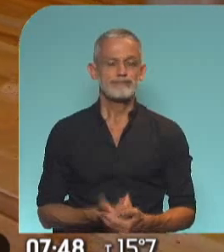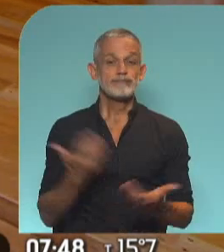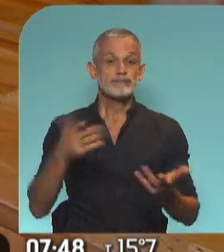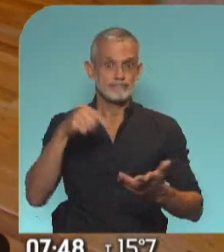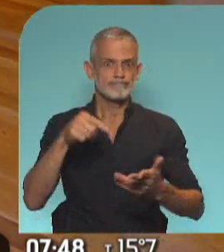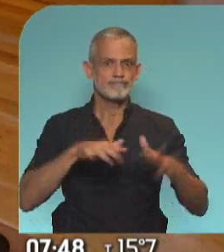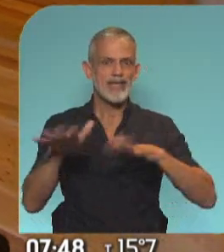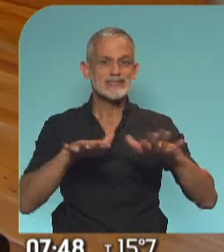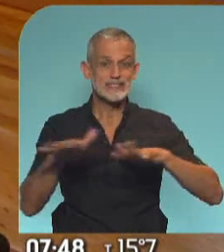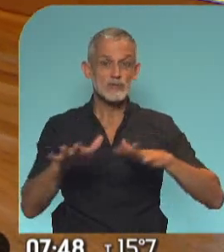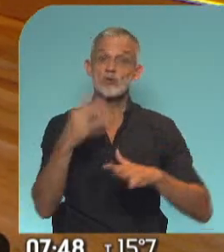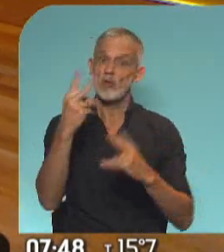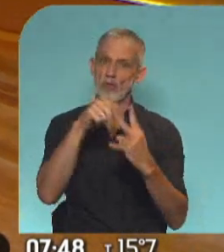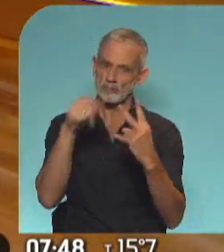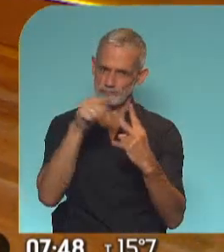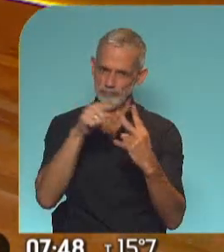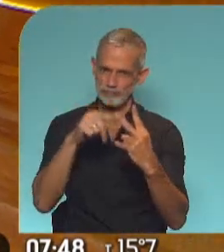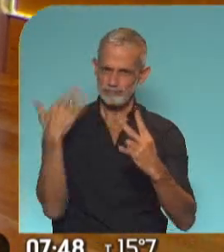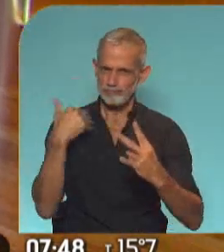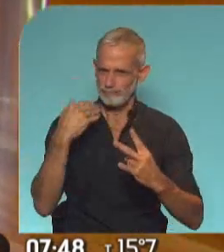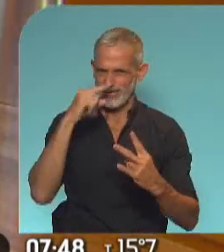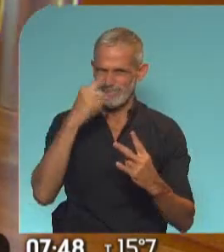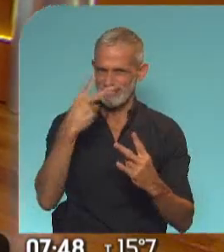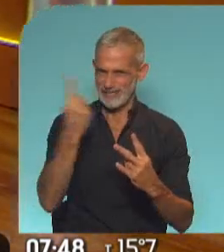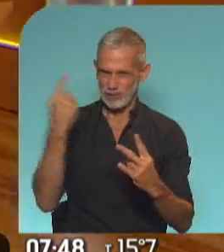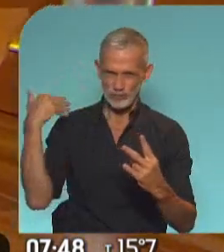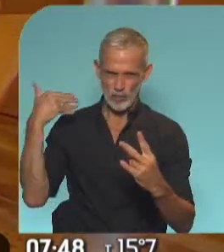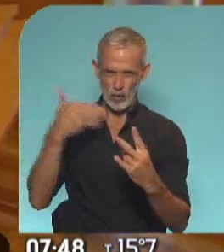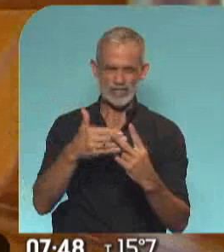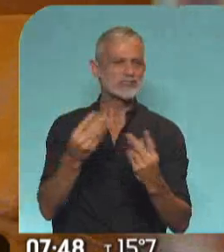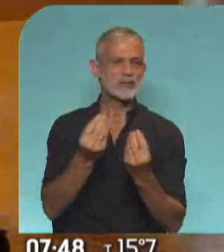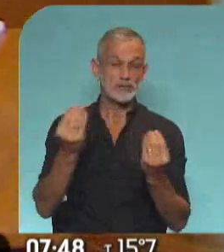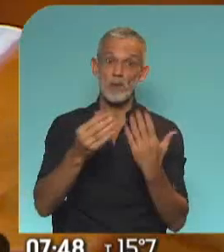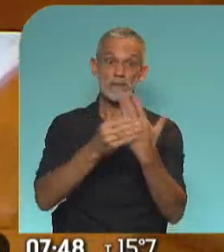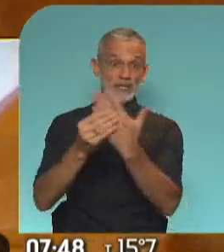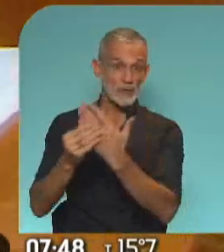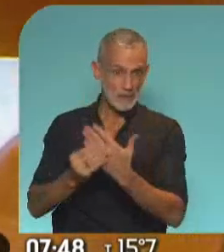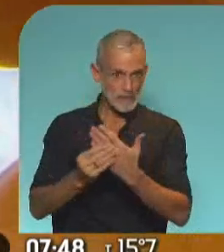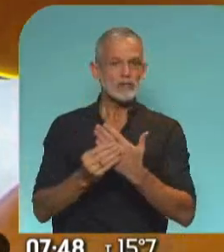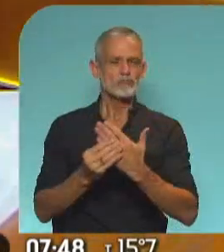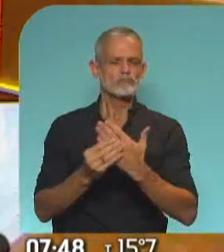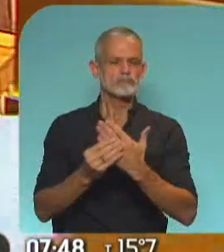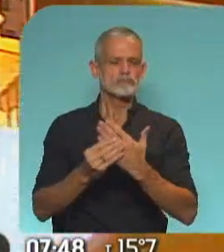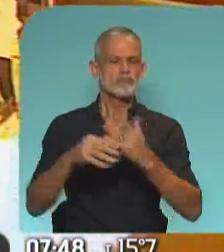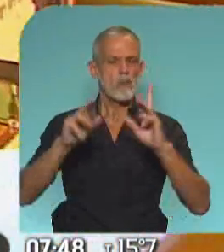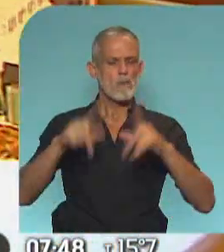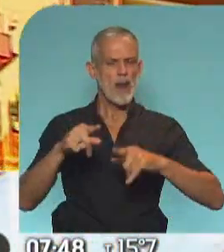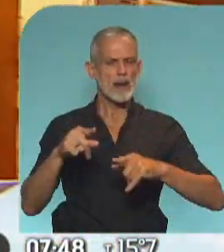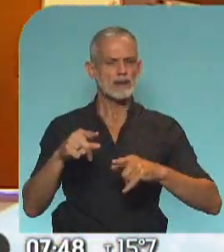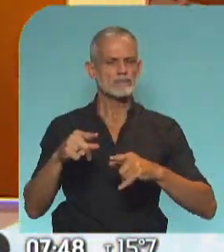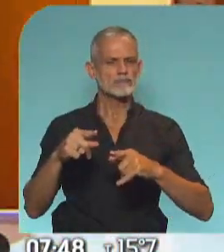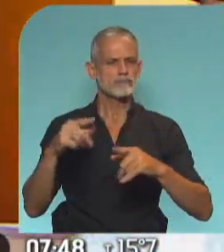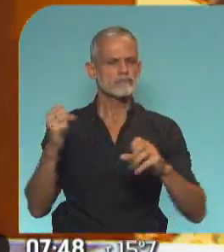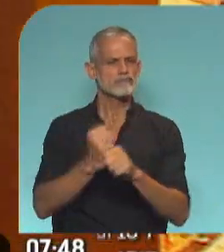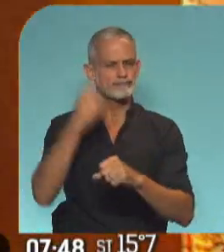En medio de esta situación, dos hechos que ocurrieron en las últimas 72 horas. Por una parte, todos los ministros de salud del país reivindicando el plan de vacunación. Por